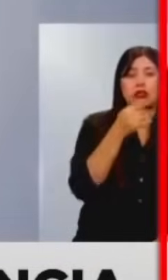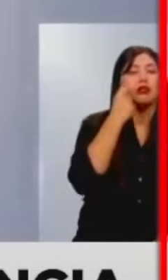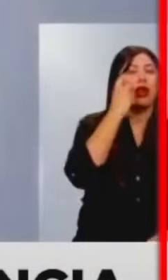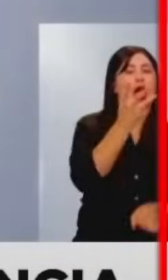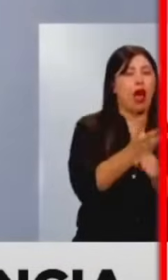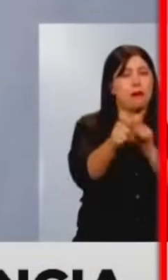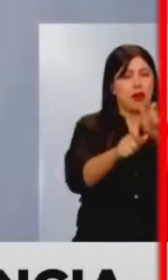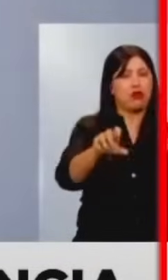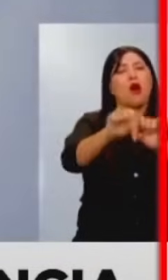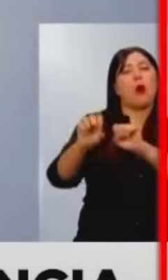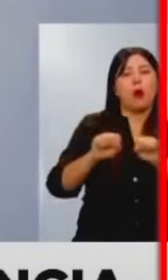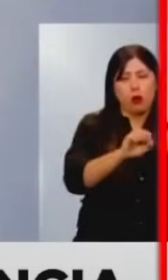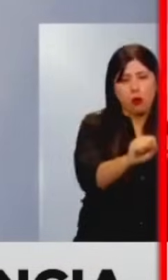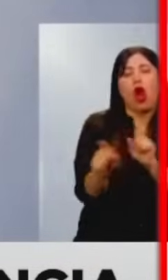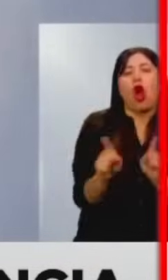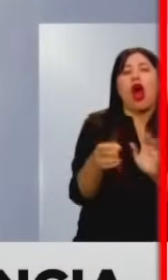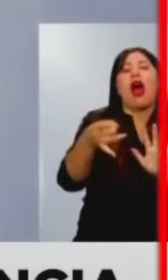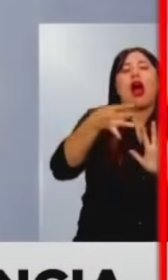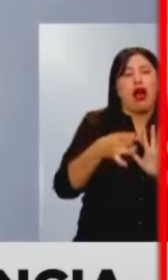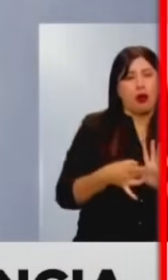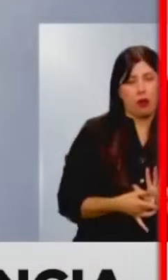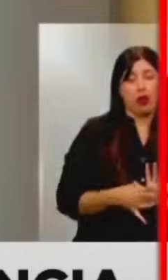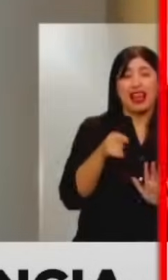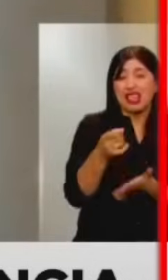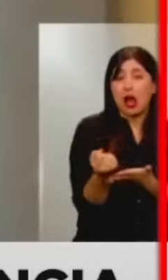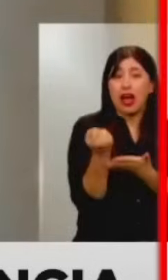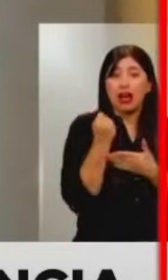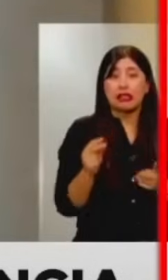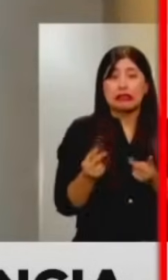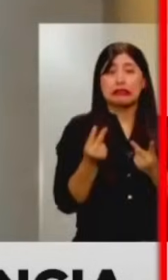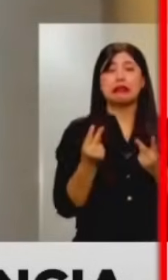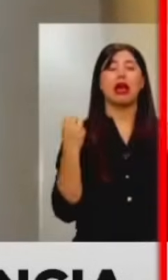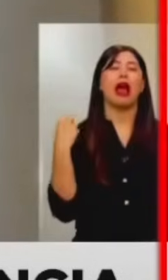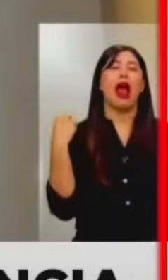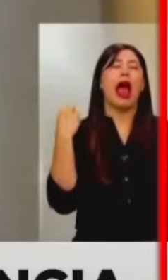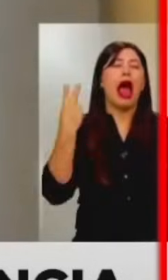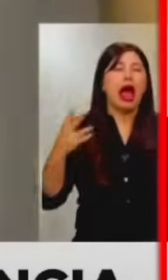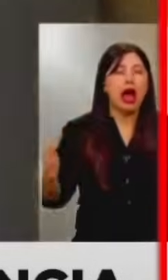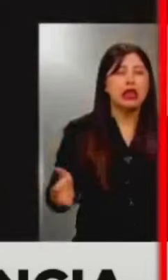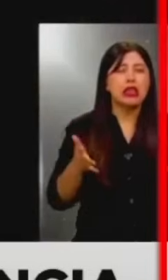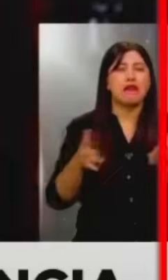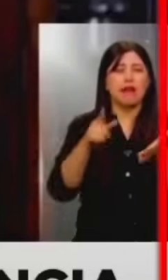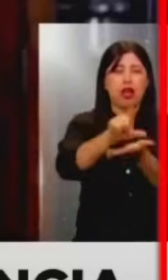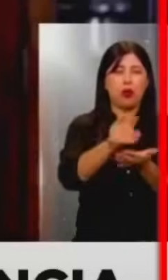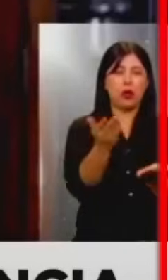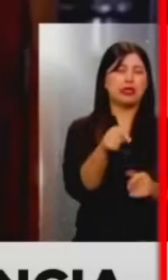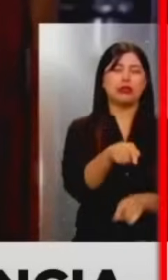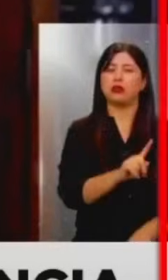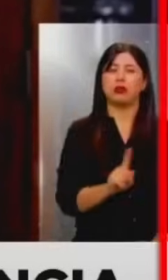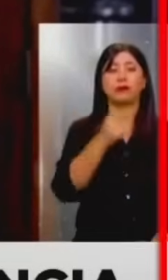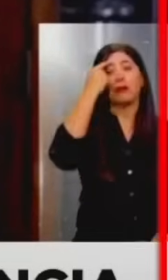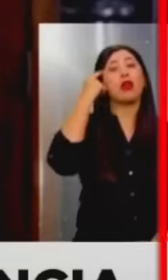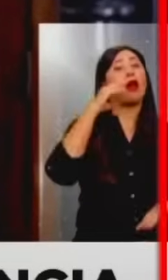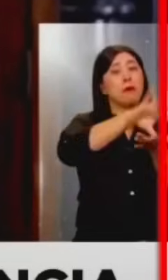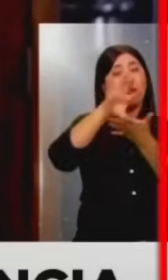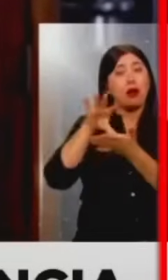organizado. No. Lamentablemente, esto no contribuye en nada a la necesaria reactivación que necesita la zona. Cada país tiene derecho a hacer